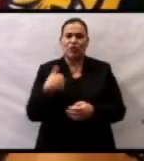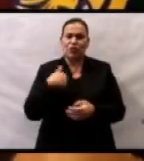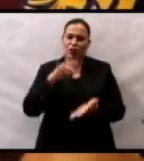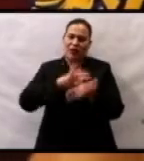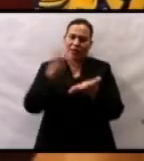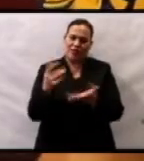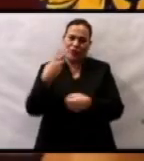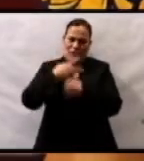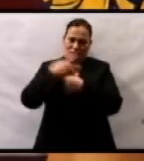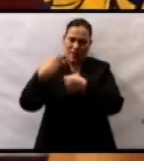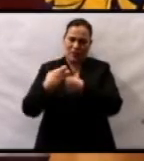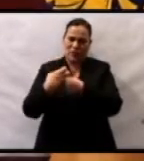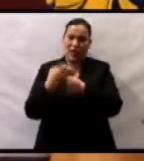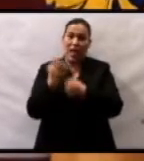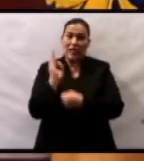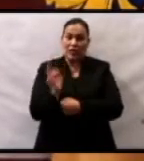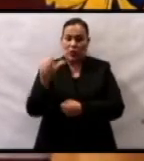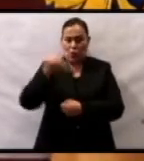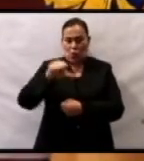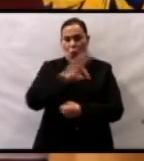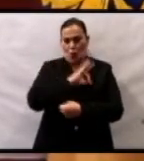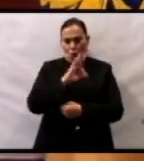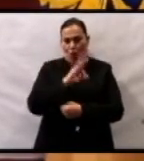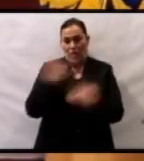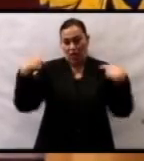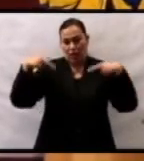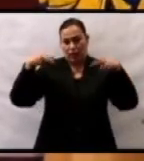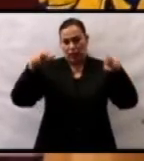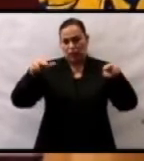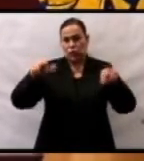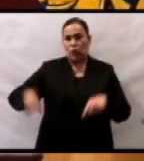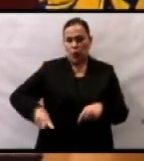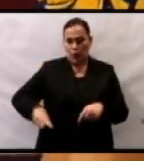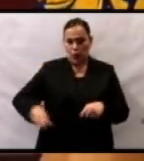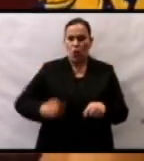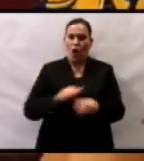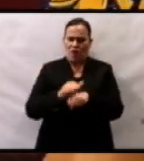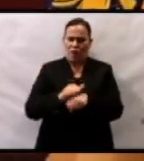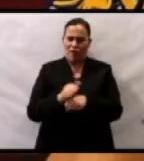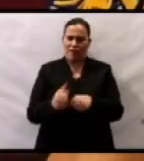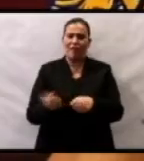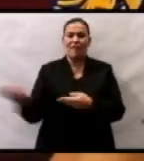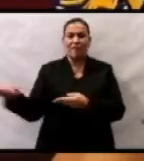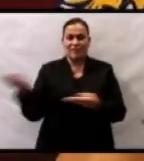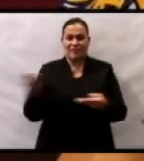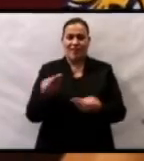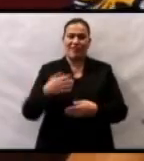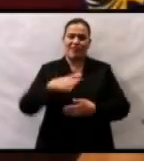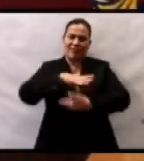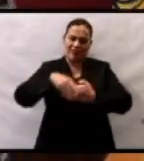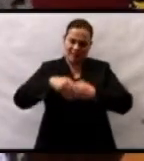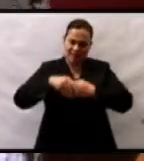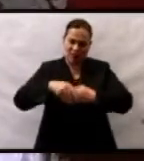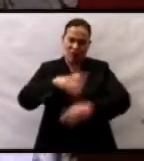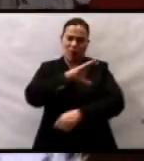y que acepten que hoy pueda estar en representación del gobernador, quien también manda un saludo y una felicitación.